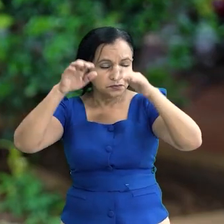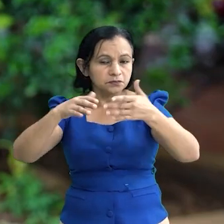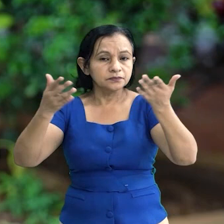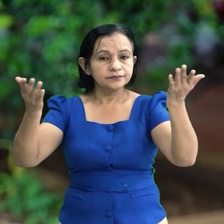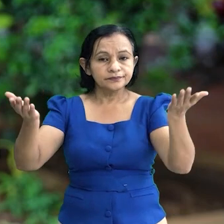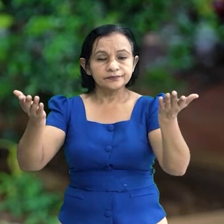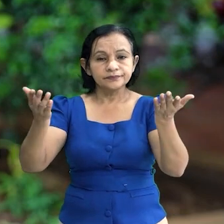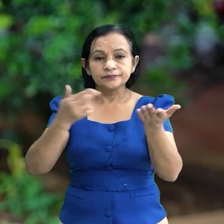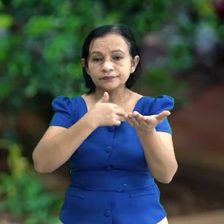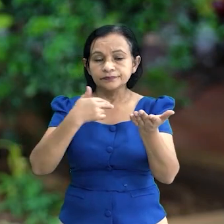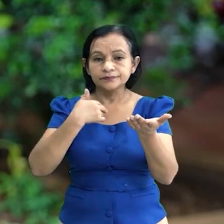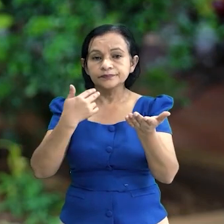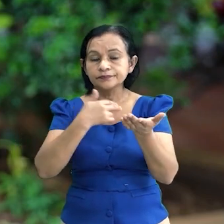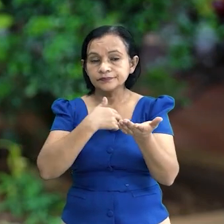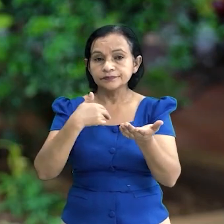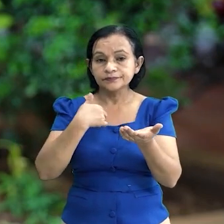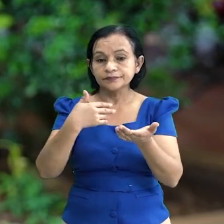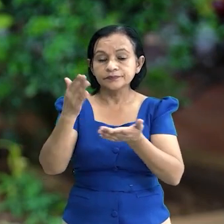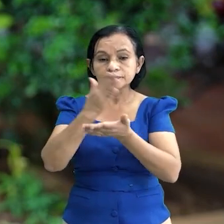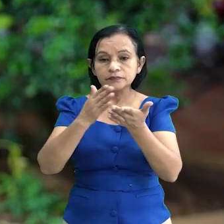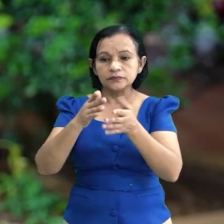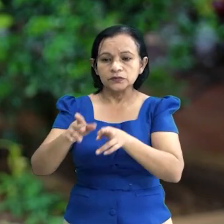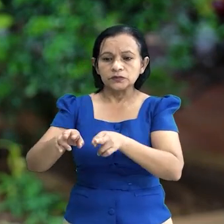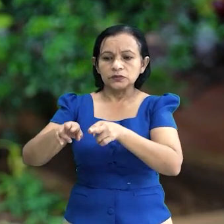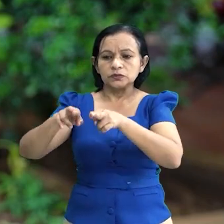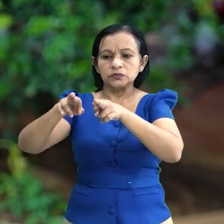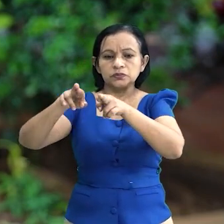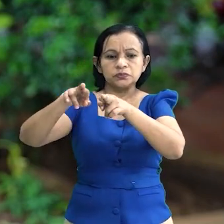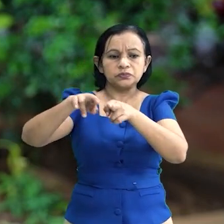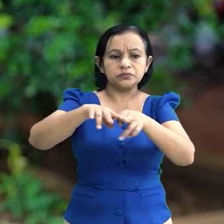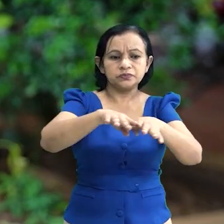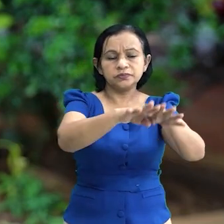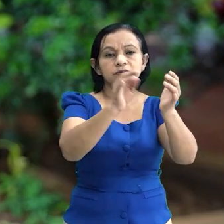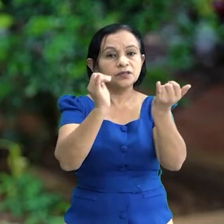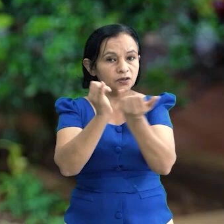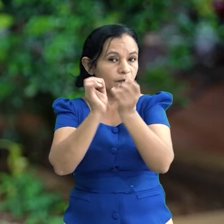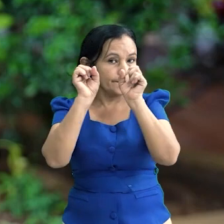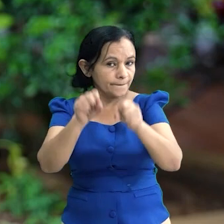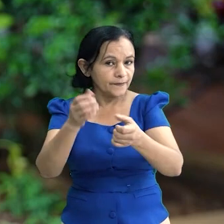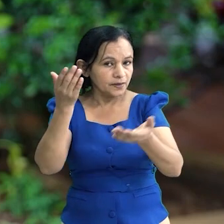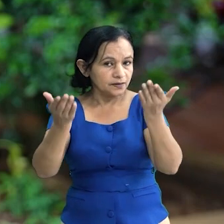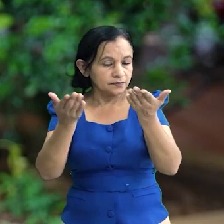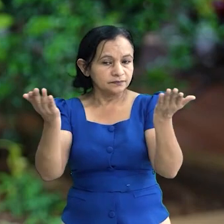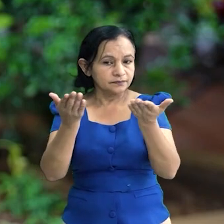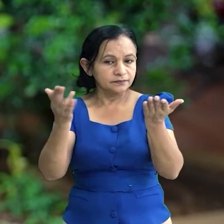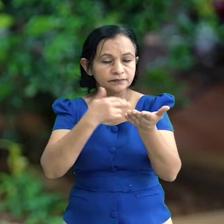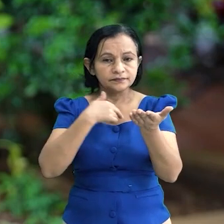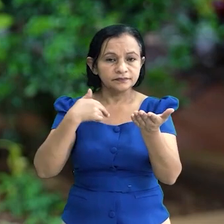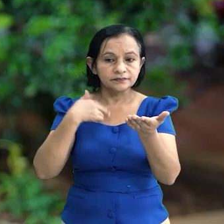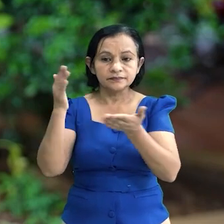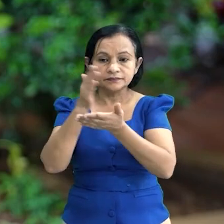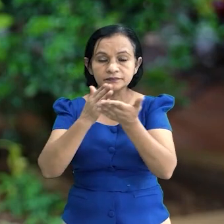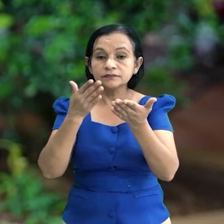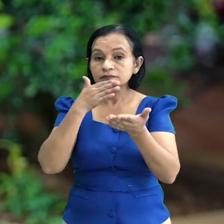hidrometeorológico generando algunas inundaciones en las riberas del mismo y ocasionando también